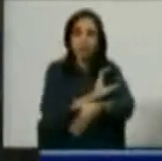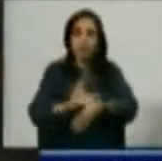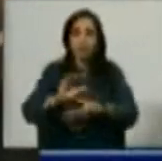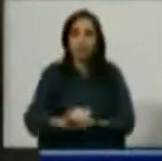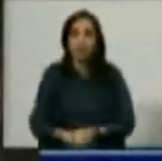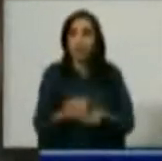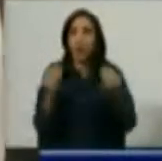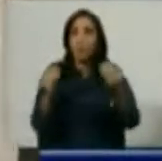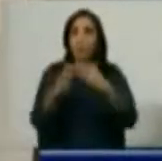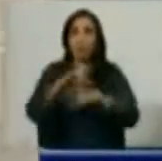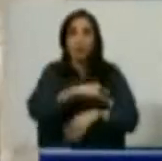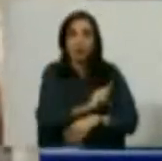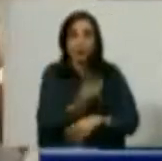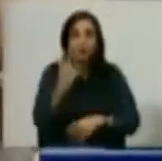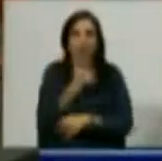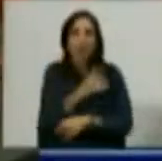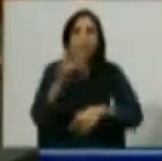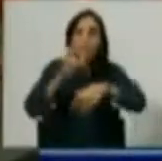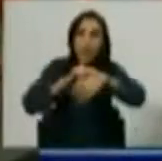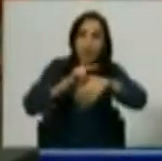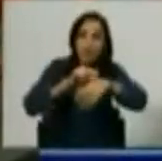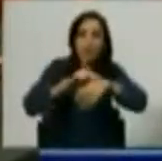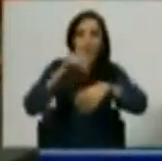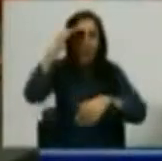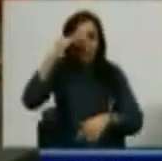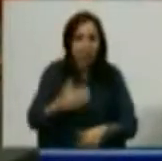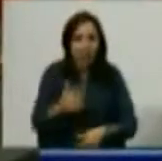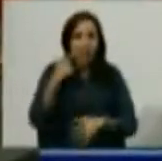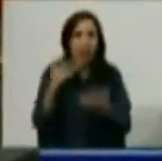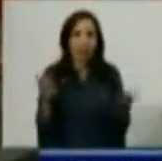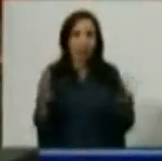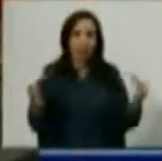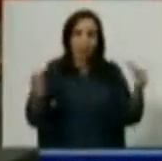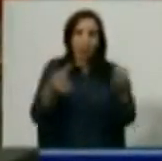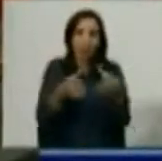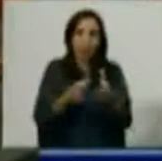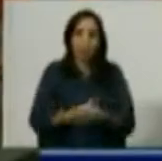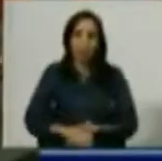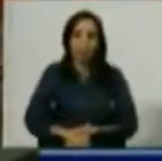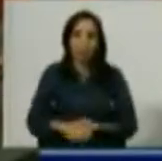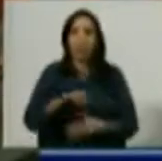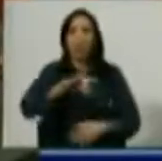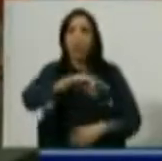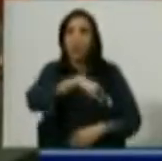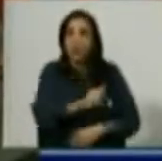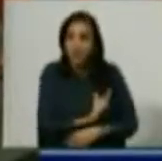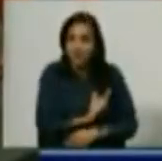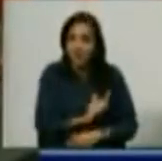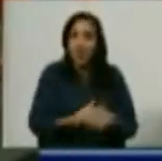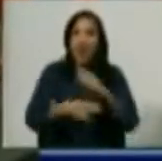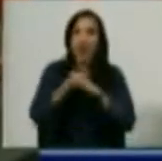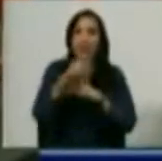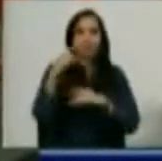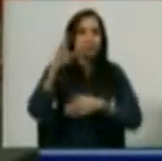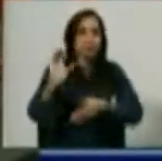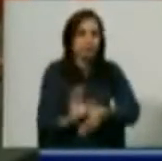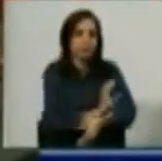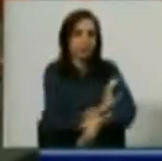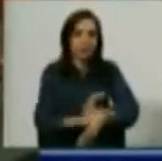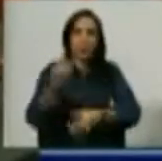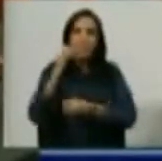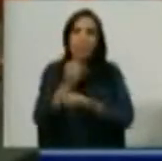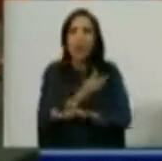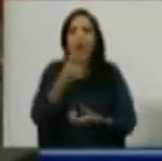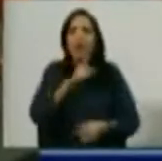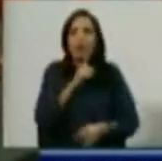la academia de Medicina militar de Medicina también la universidad bolivariana música para el